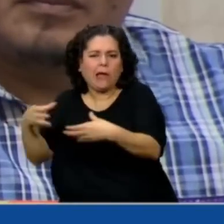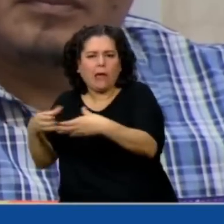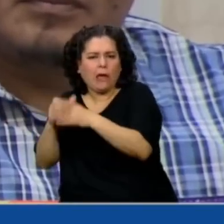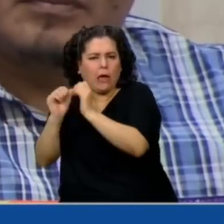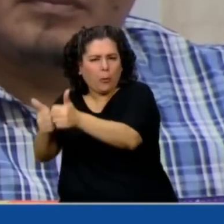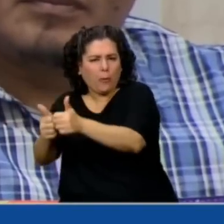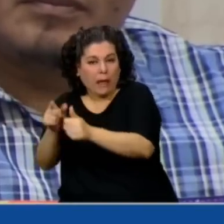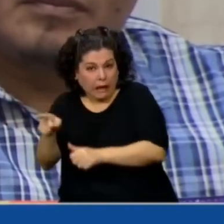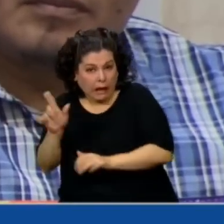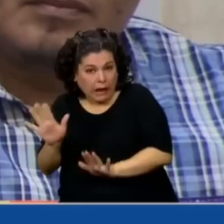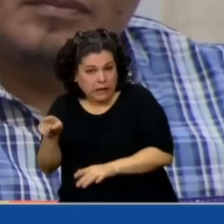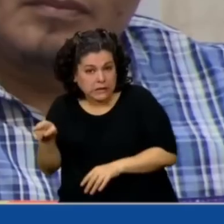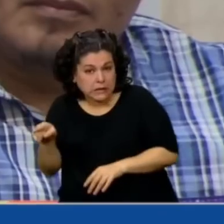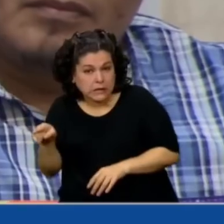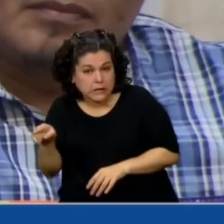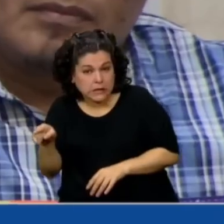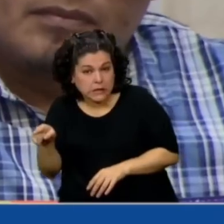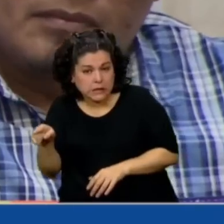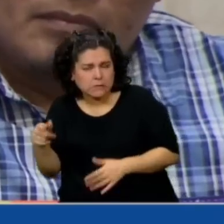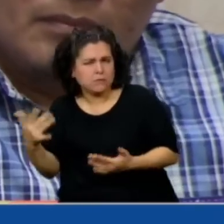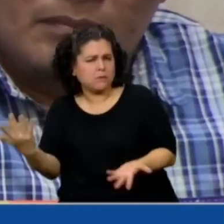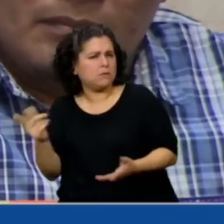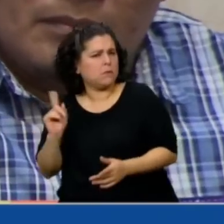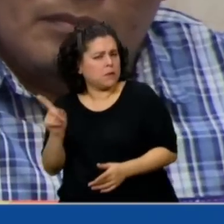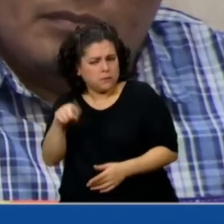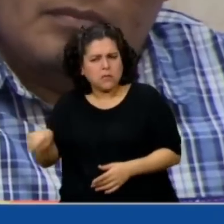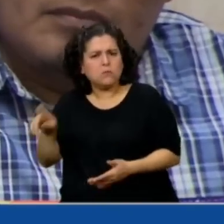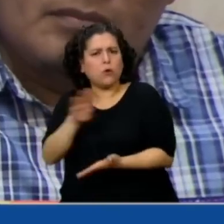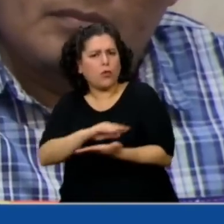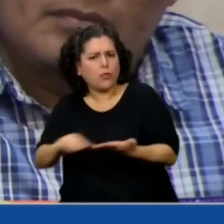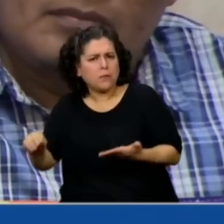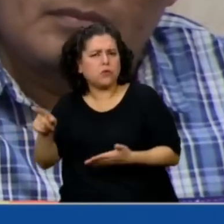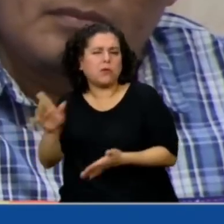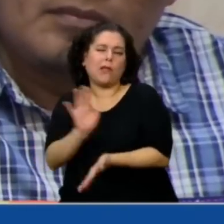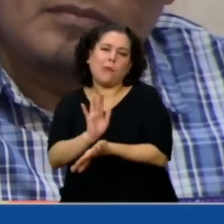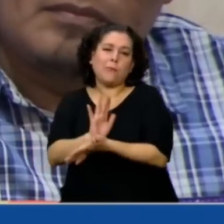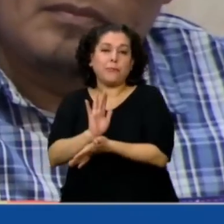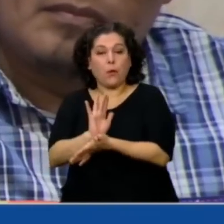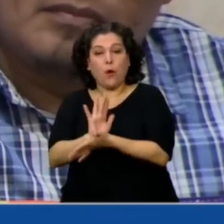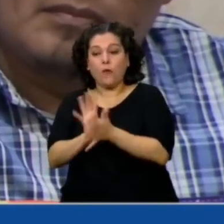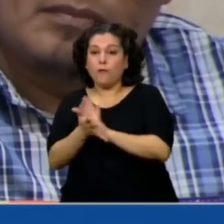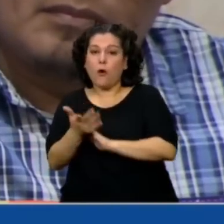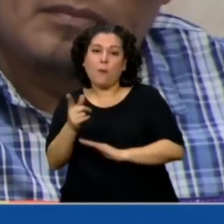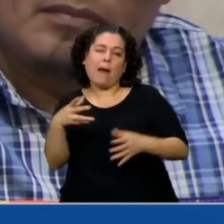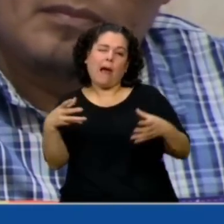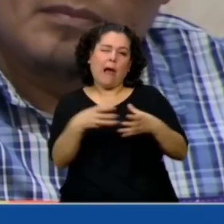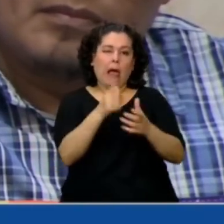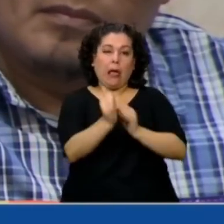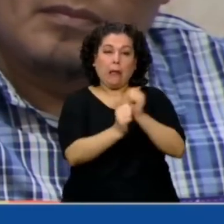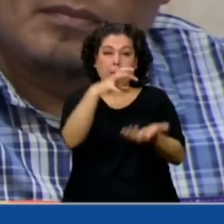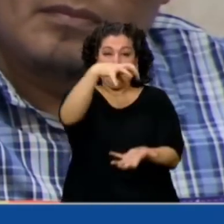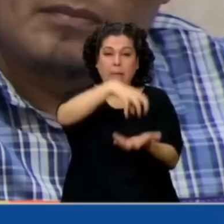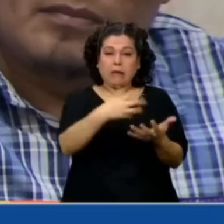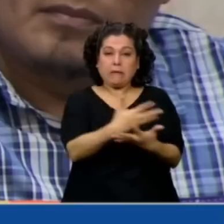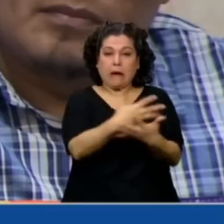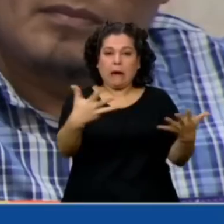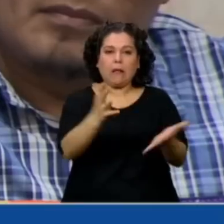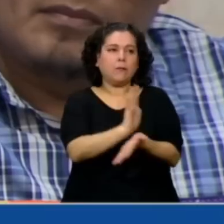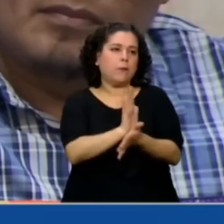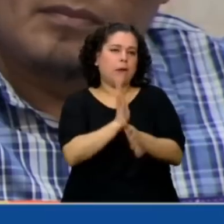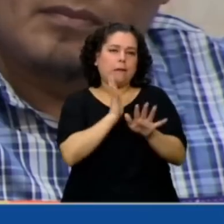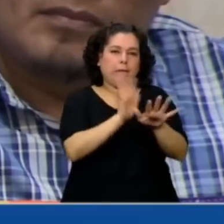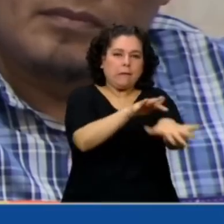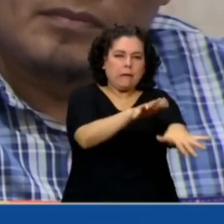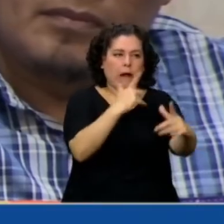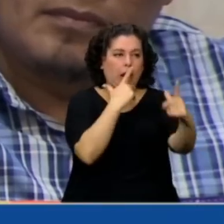Ahí está. Es parte de estos diputados que se le cae la baba cuando las grandes patronales agrarias salen a hacer lockout, a